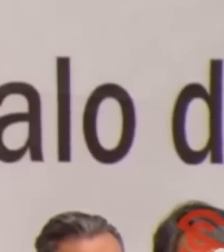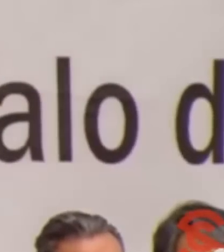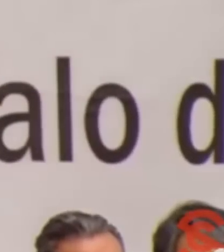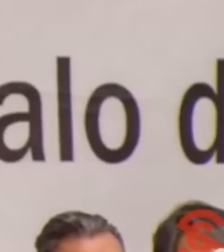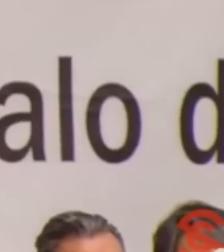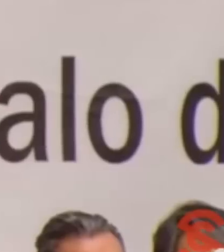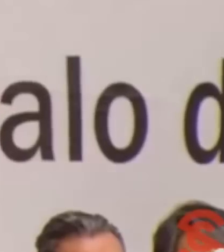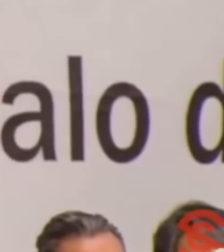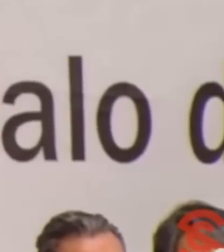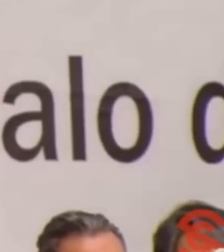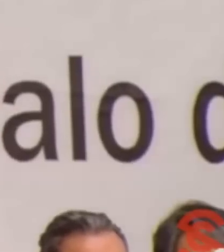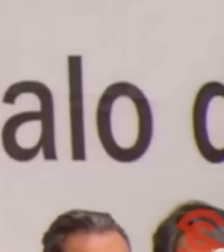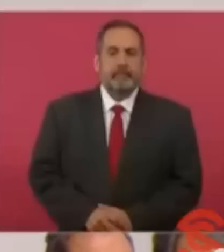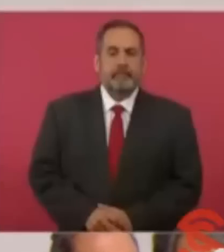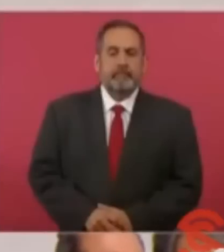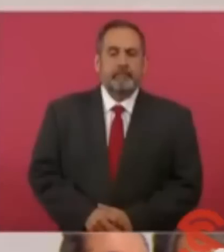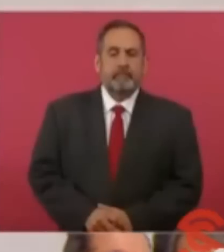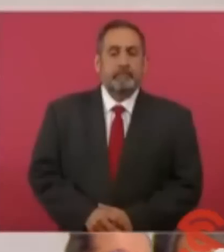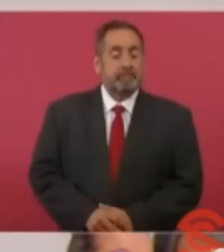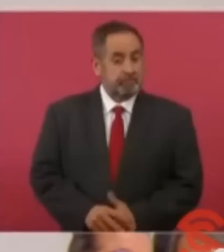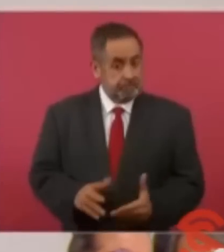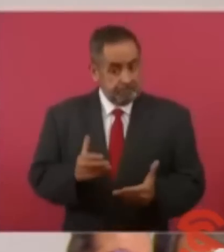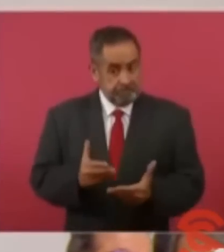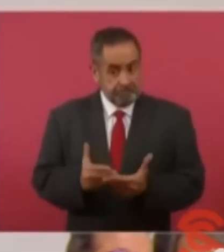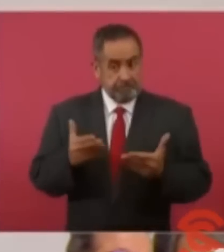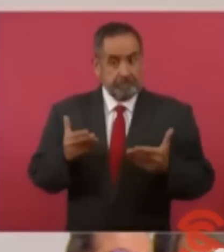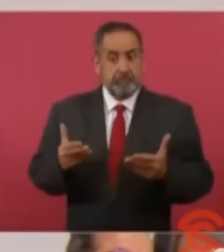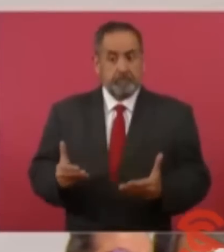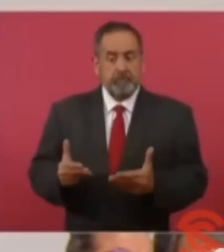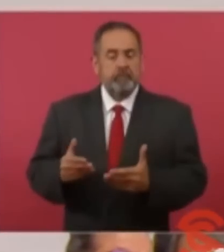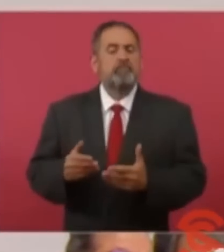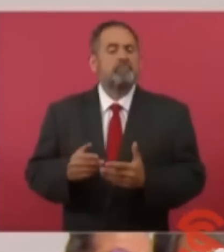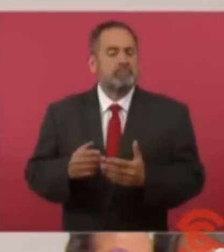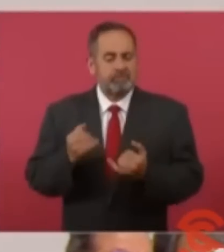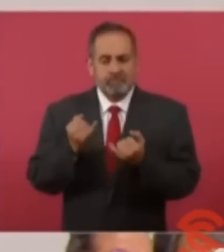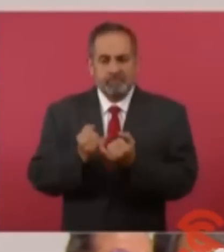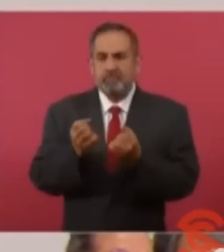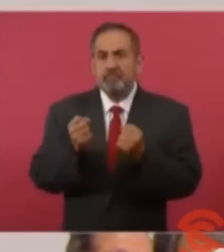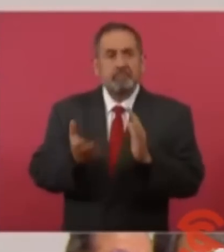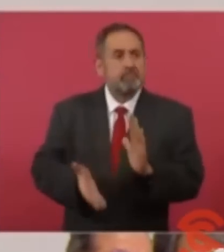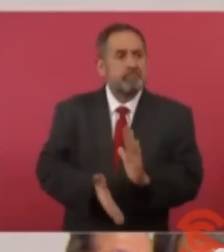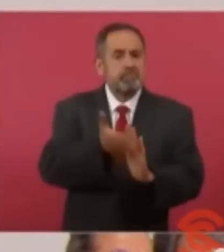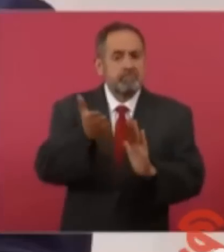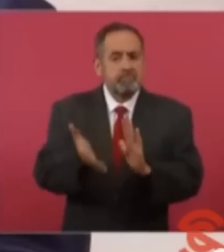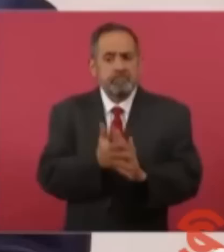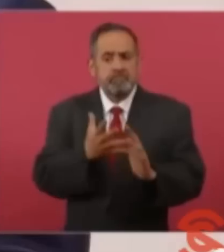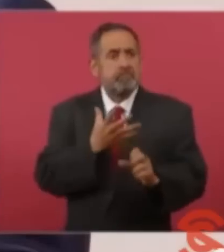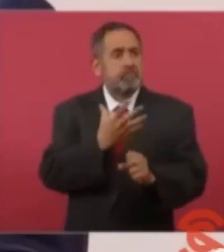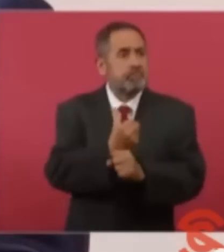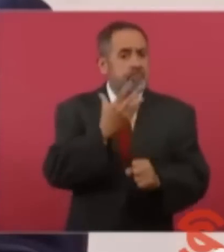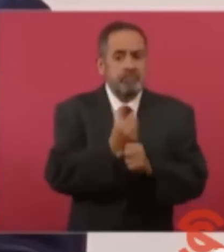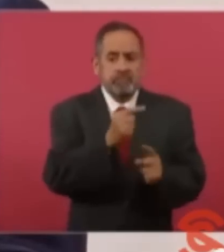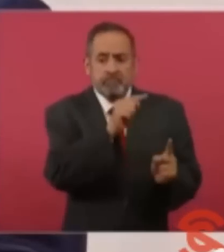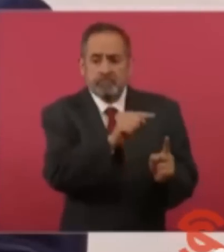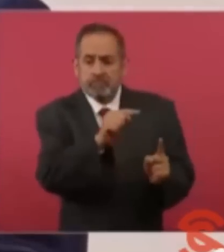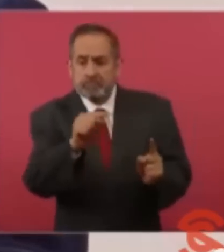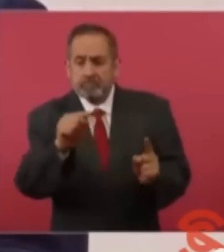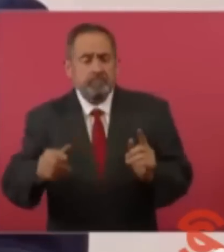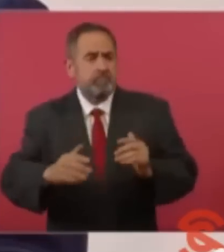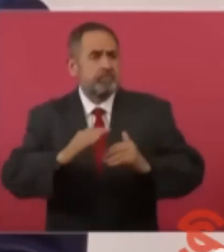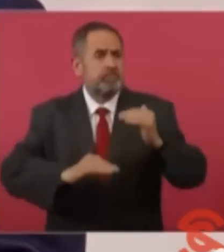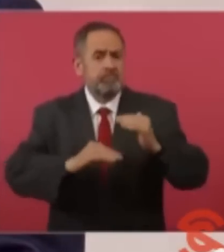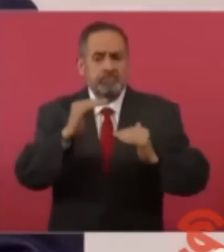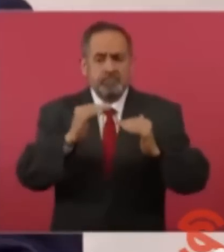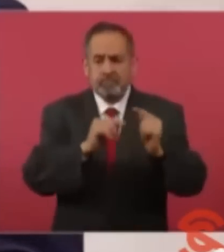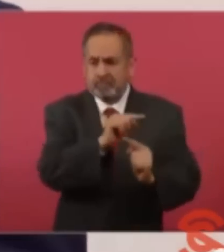empleos. Y ahora, como hay muchas obras que se están construyendo a